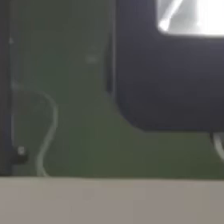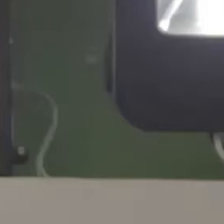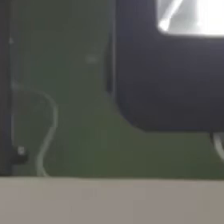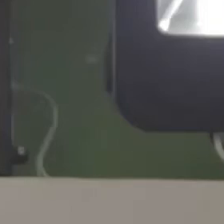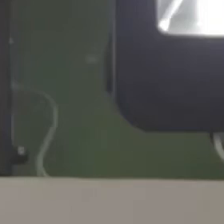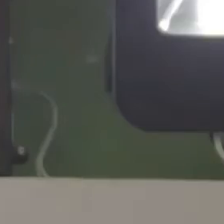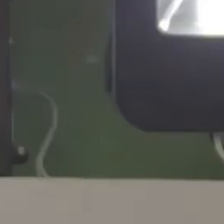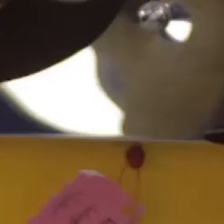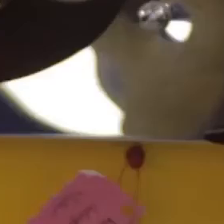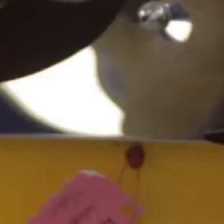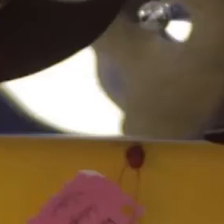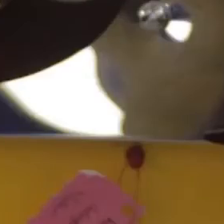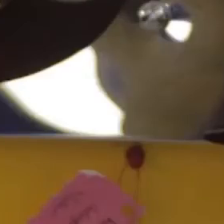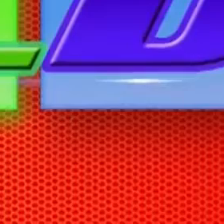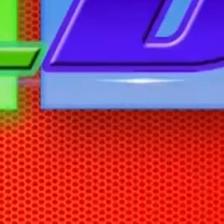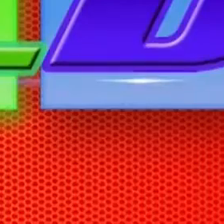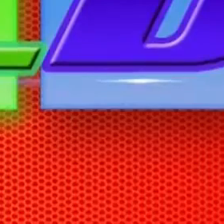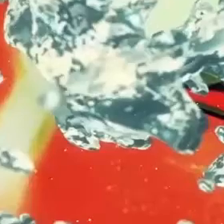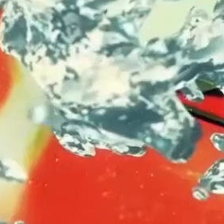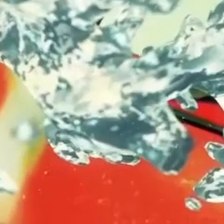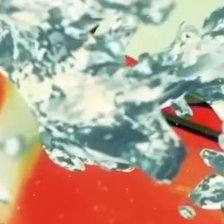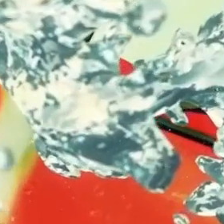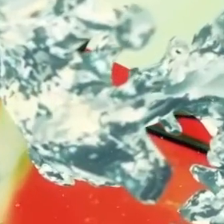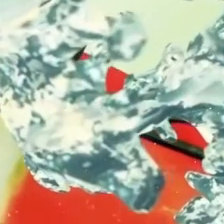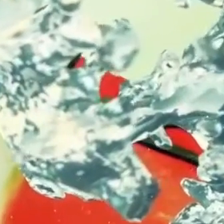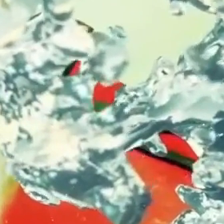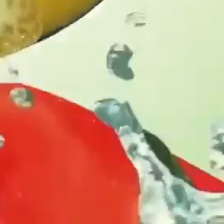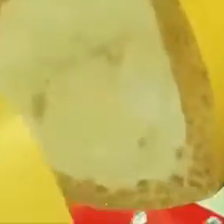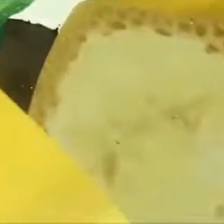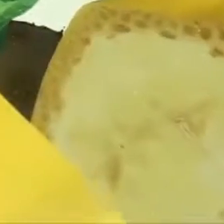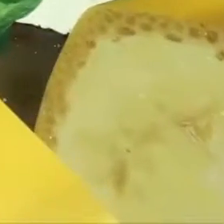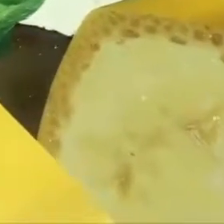número 4964, Barrio Colombia.